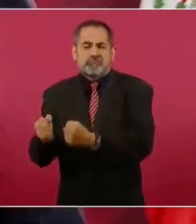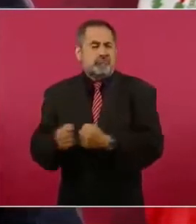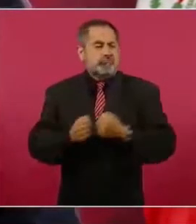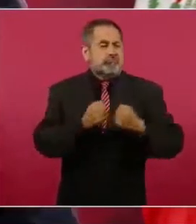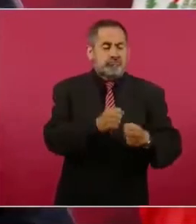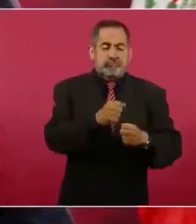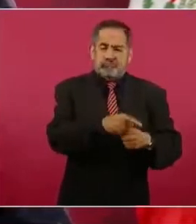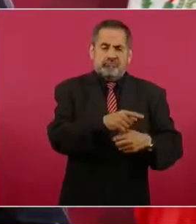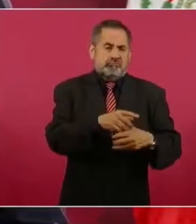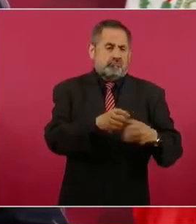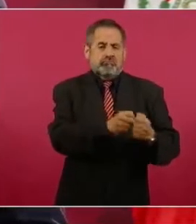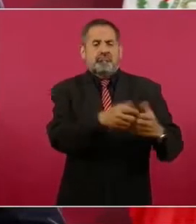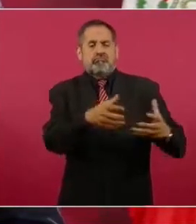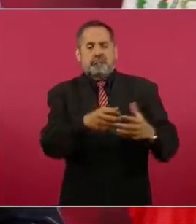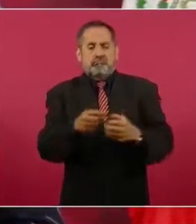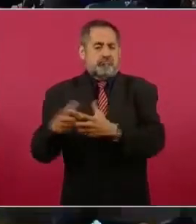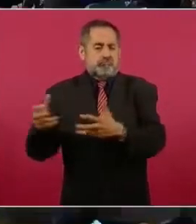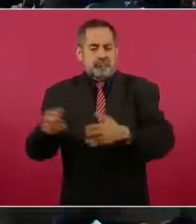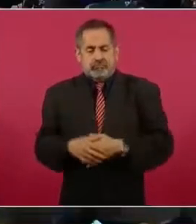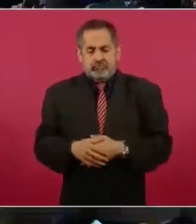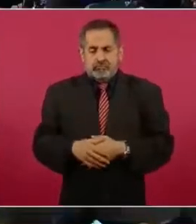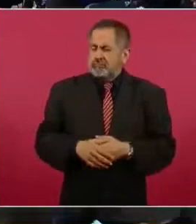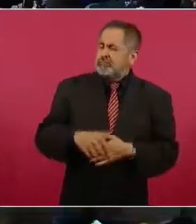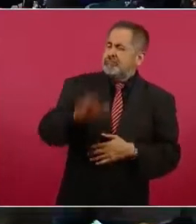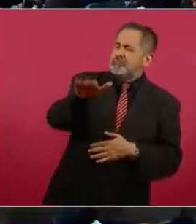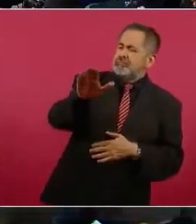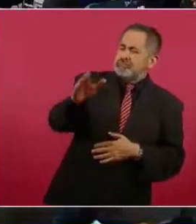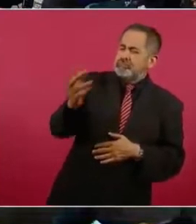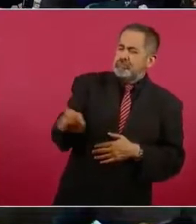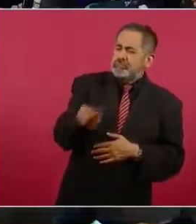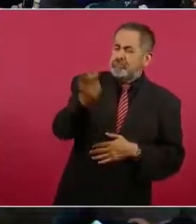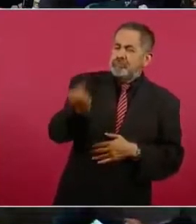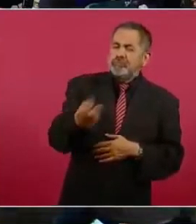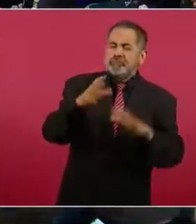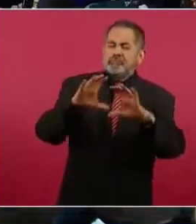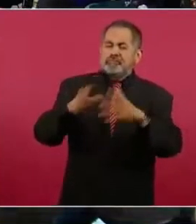en los últimos tiempos. ¿Cuántas bandas serían, presidente?